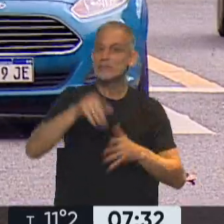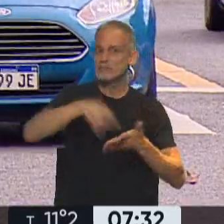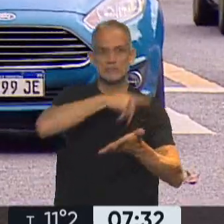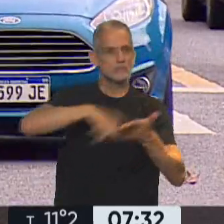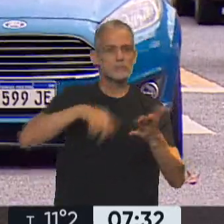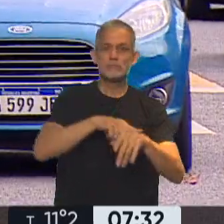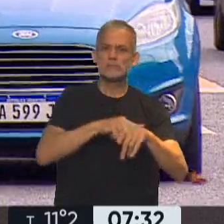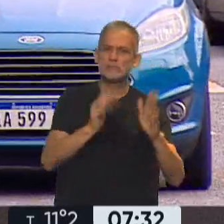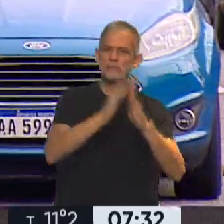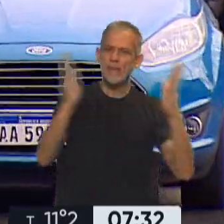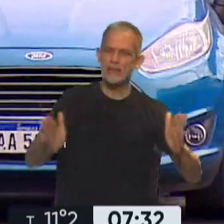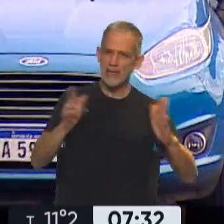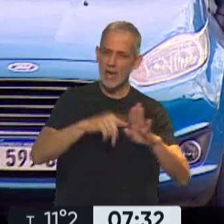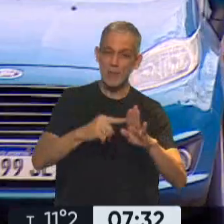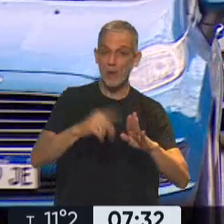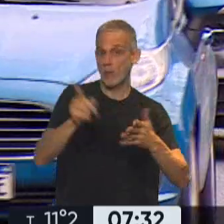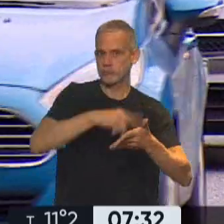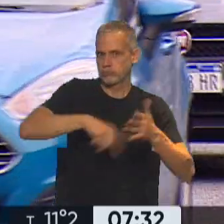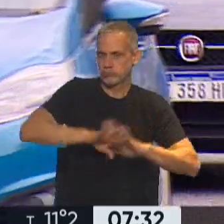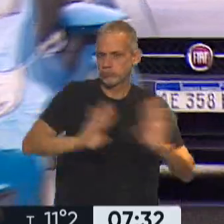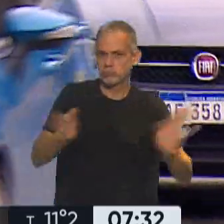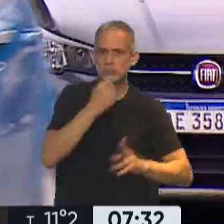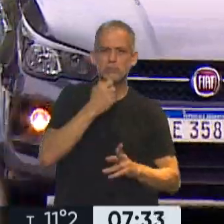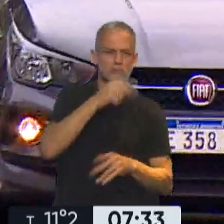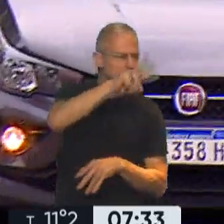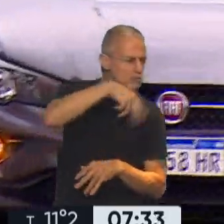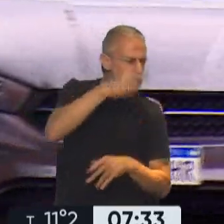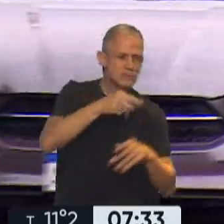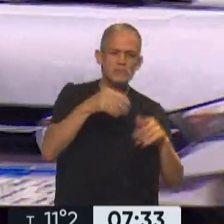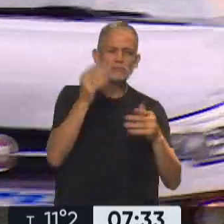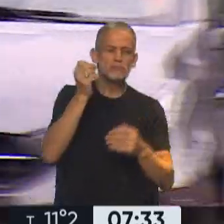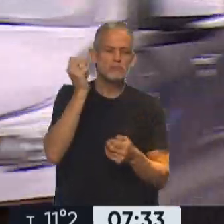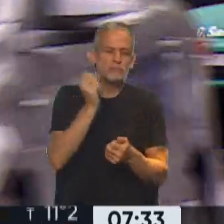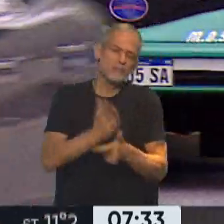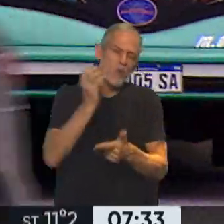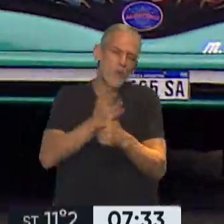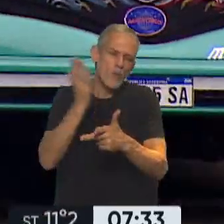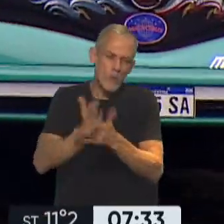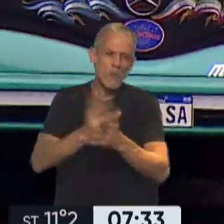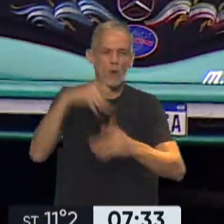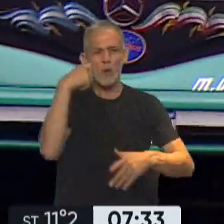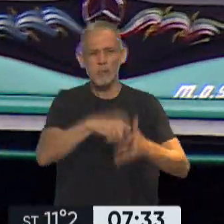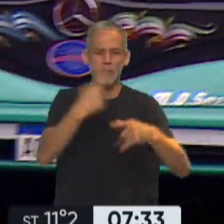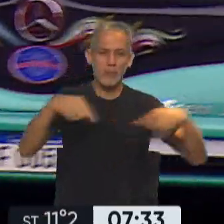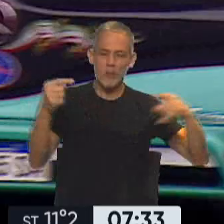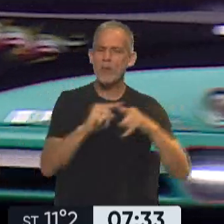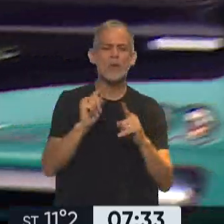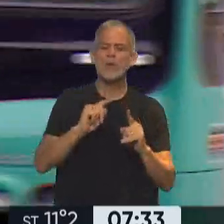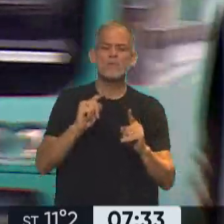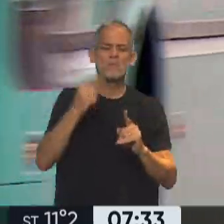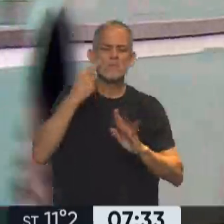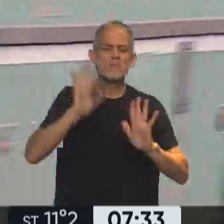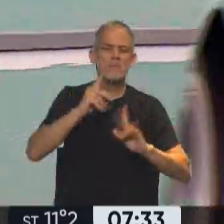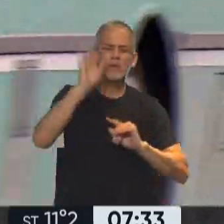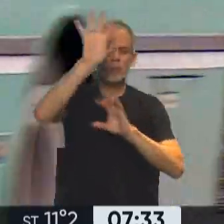periodos determinados de tiempo cuando se registra la acumulación de faltas independientemente de la jurisdicción en la que hayan